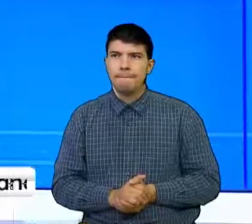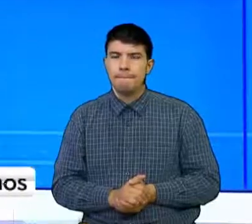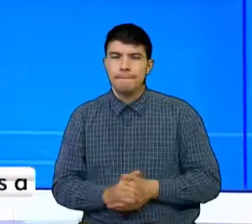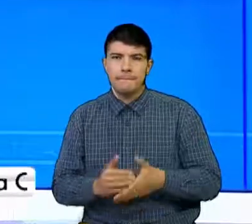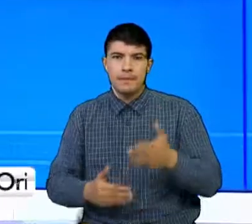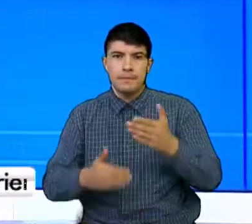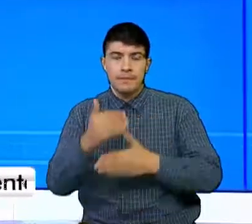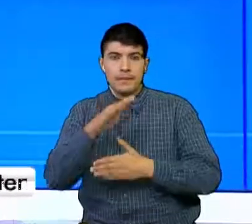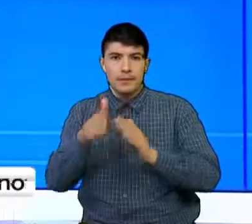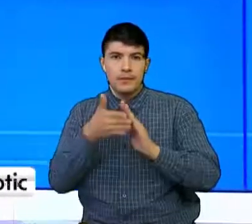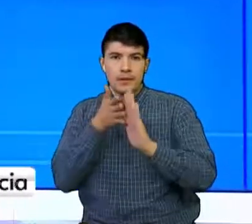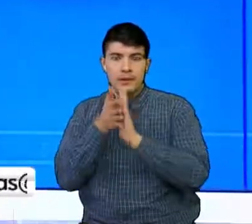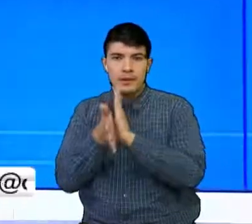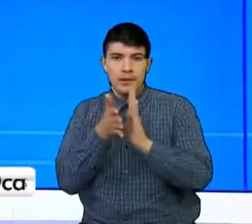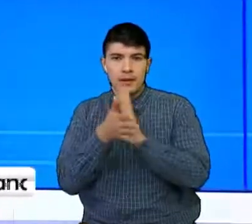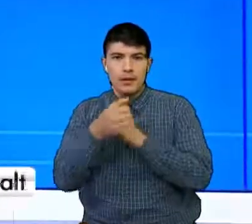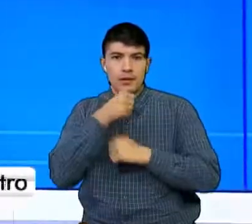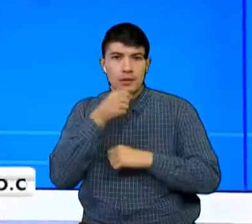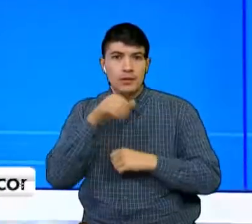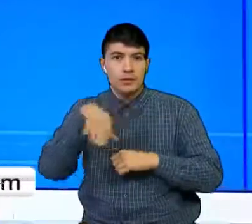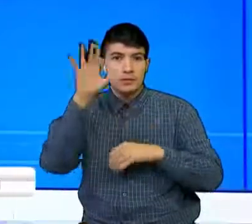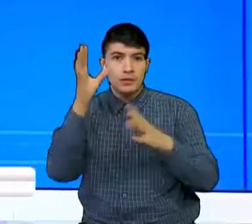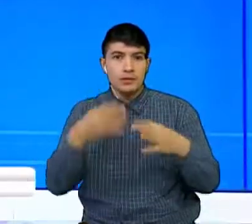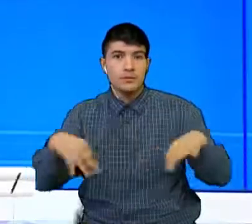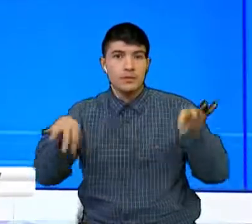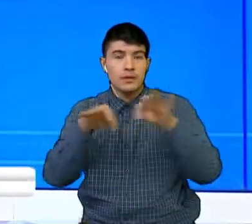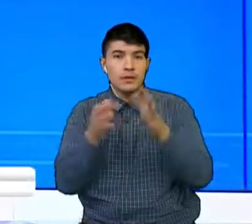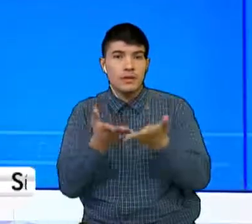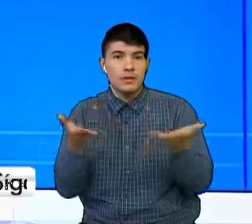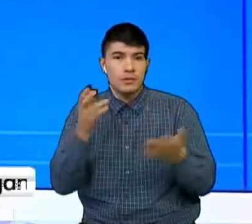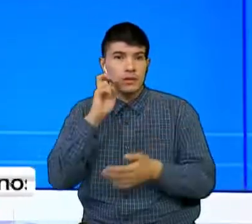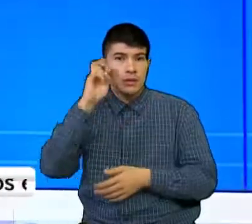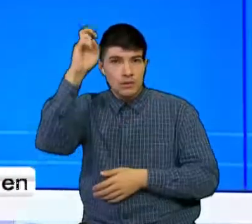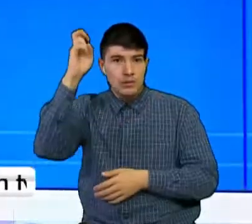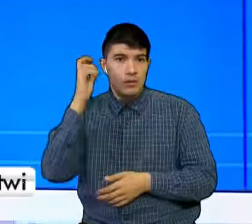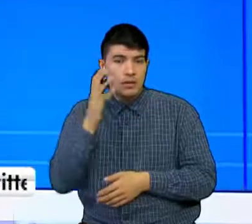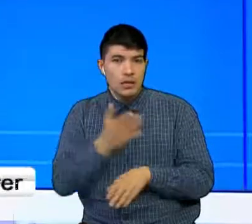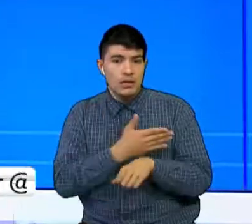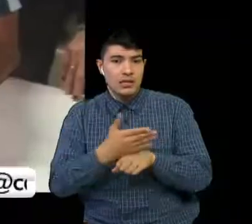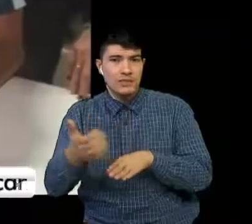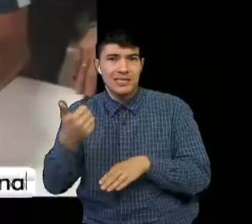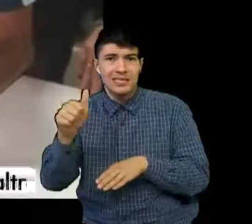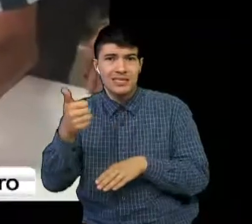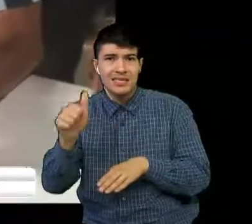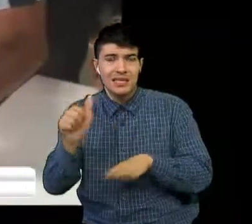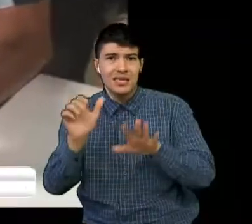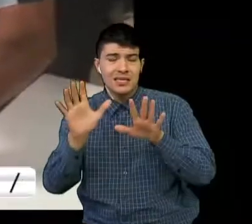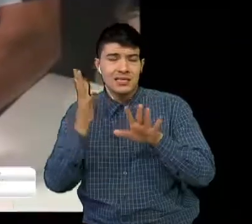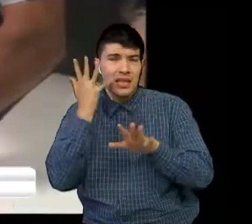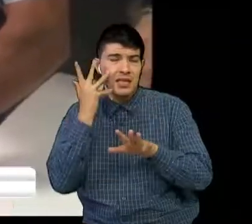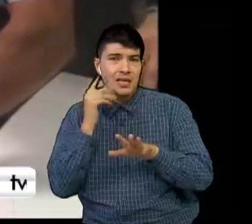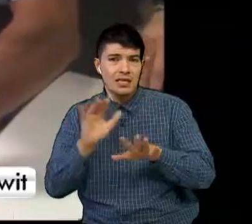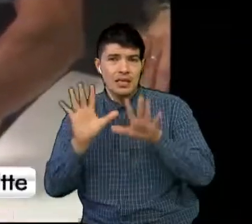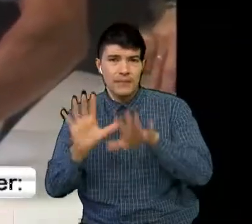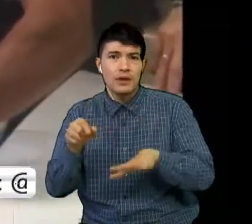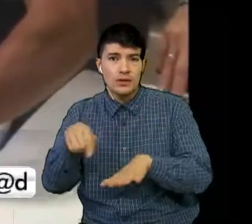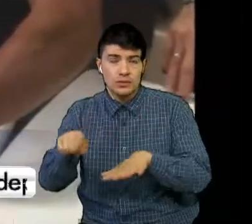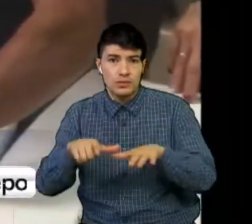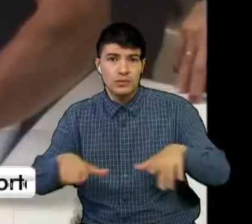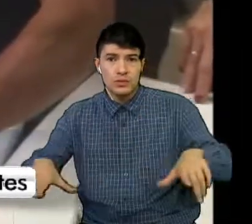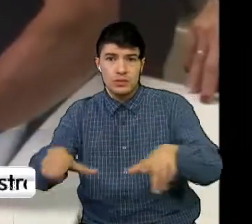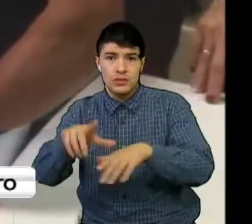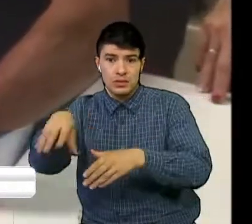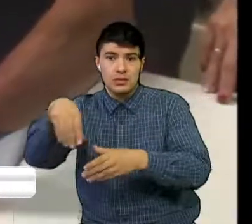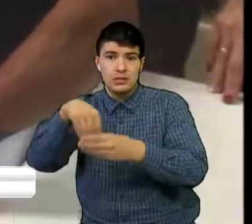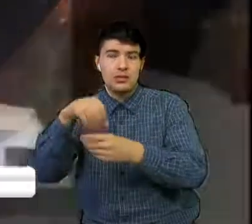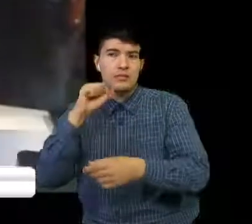Iniciamos con toda la información y una de las noticias más importantes en Norte de Santander, porque luego de 10 días de paro cívico en el corregimiento El Centro de Barranca